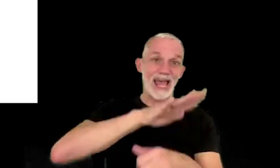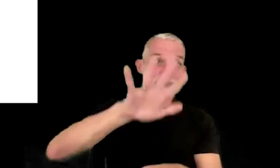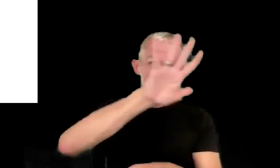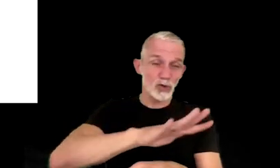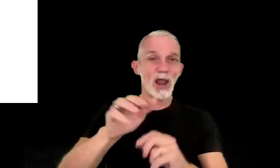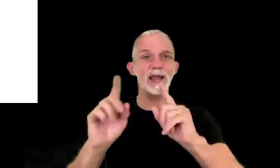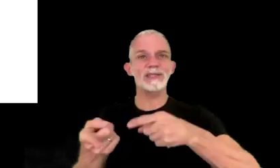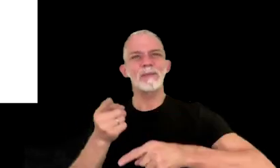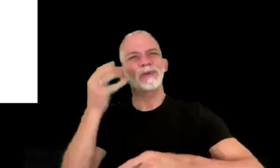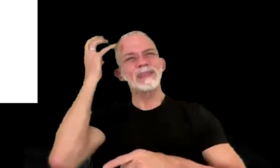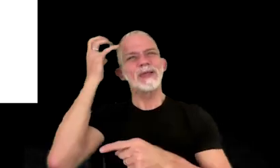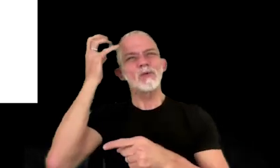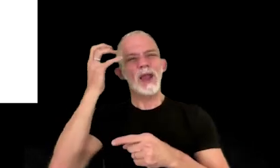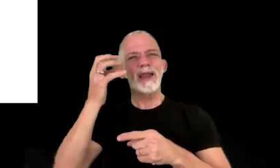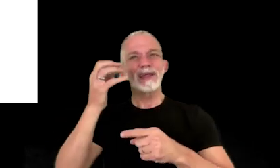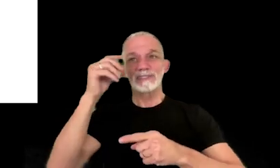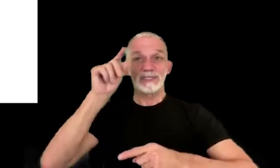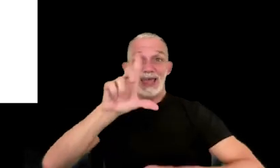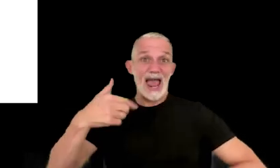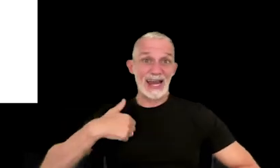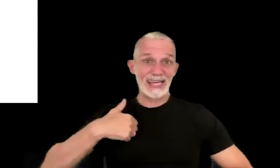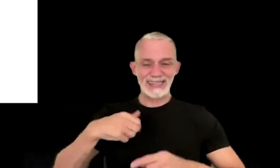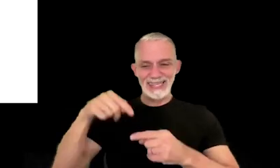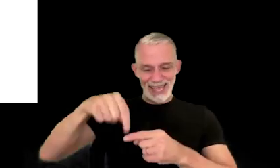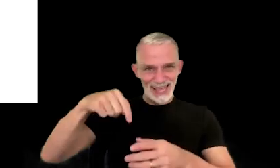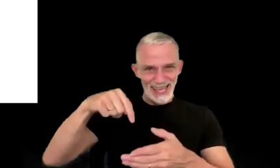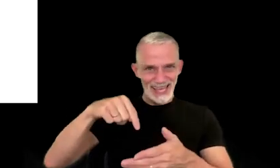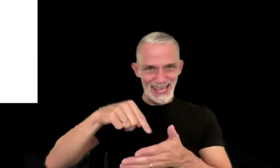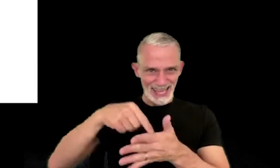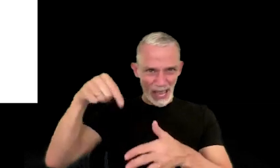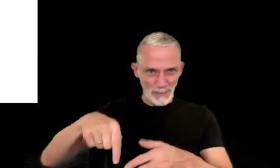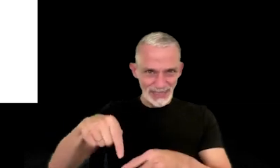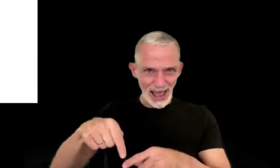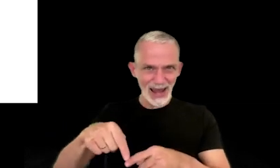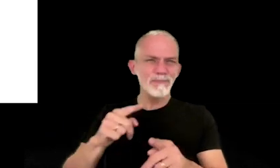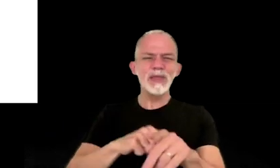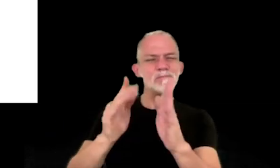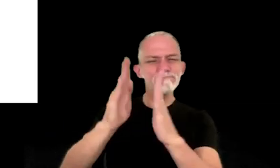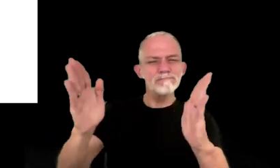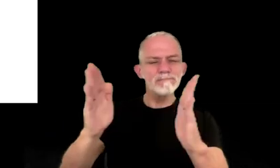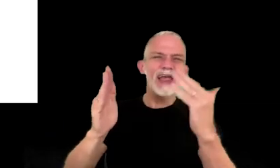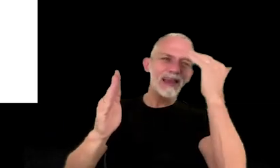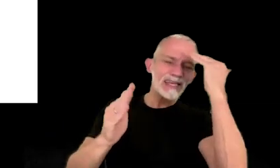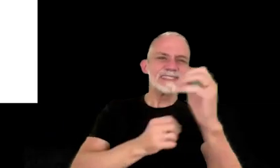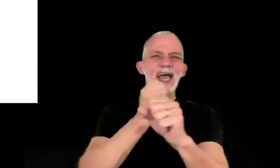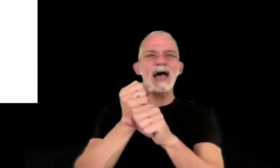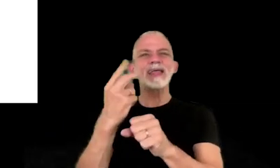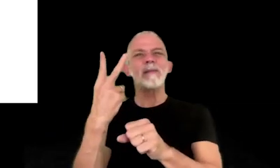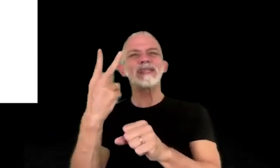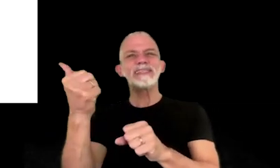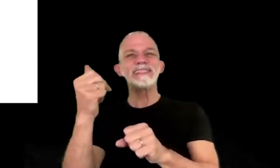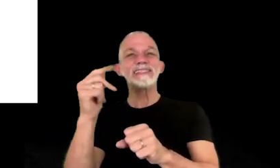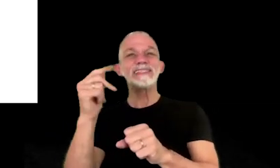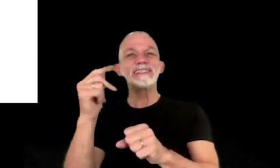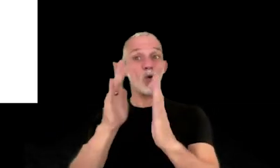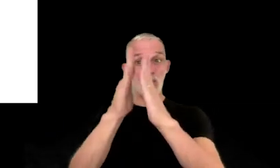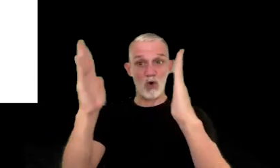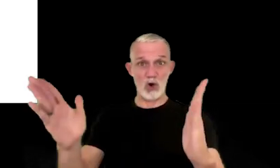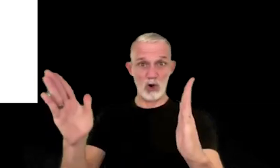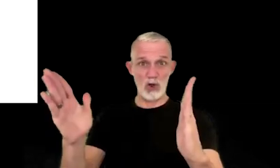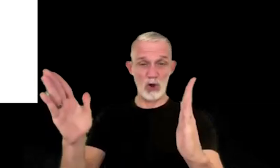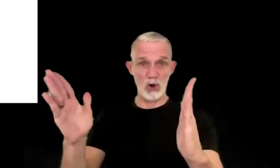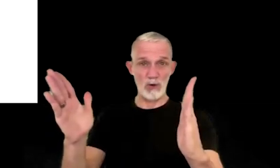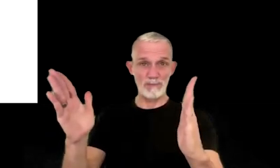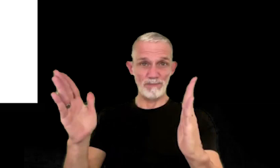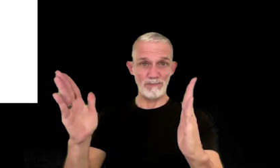para tribunales nacionales de la capital federal, va a ser entre el 15 y el 26 de julio, ambas